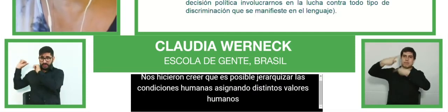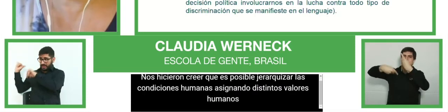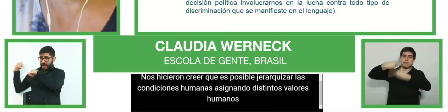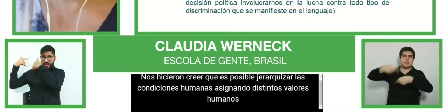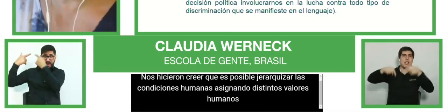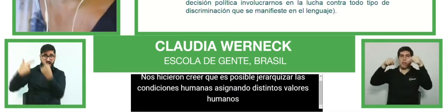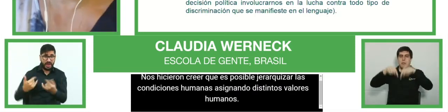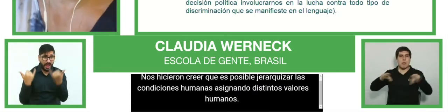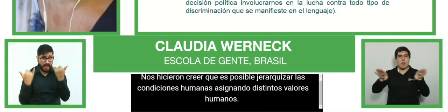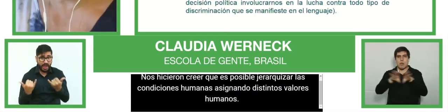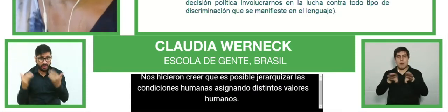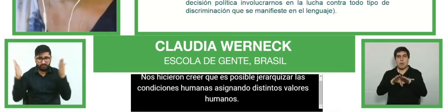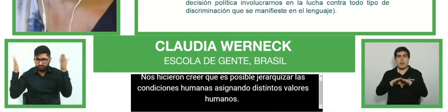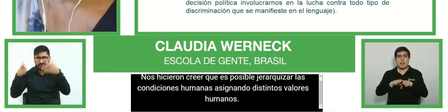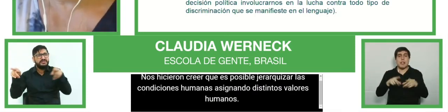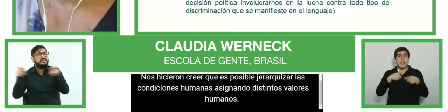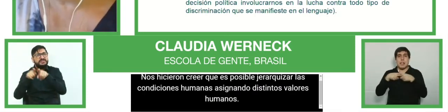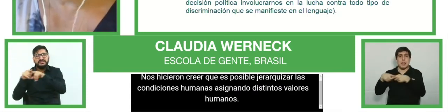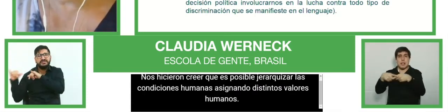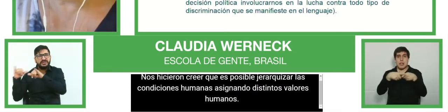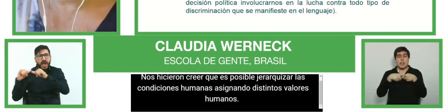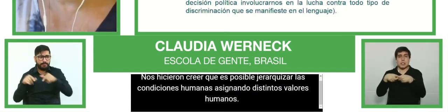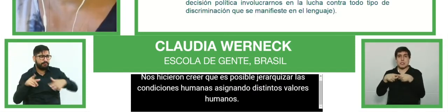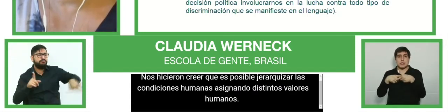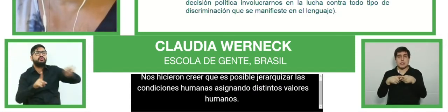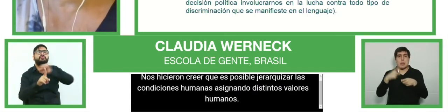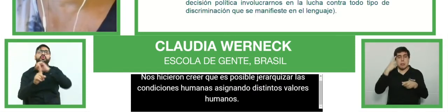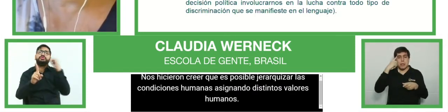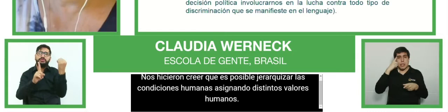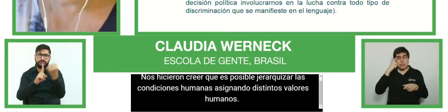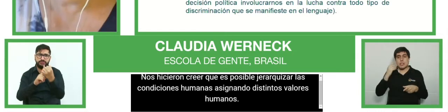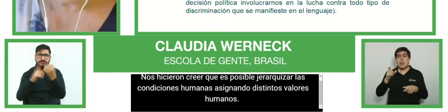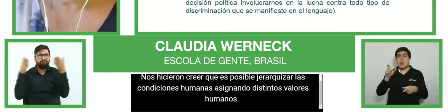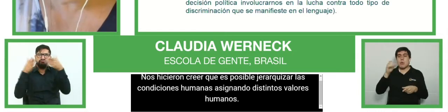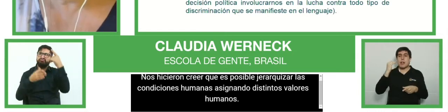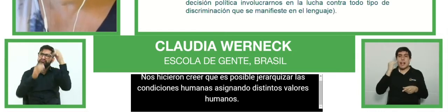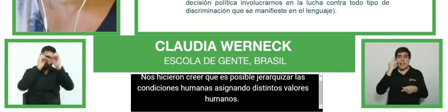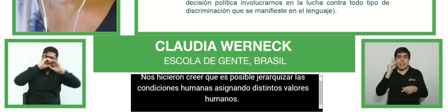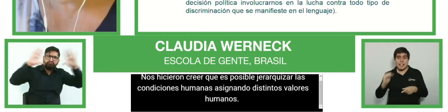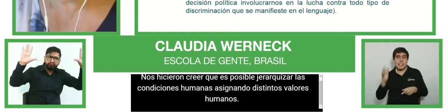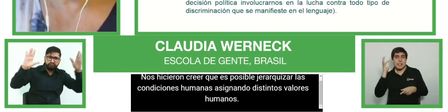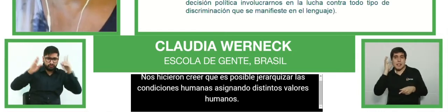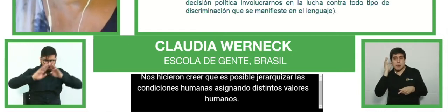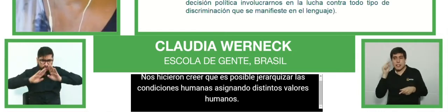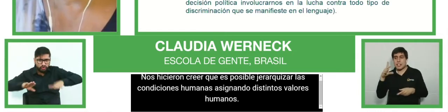a considerar, por ejemplo, que una niña con discapacidad intelectual,